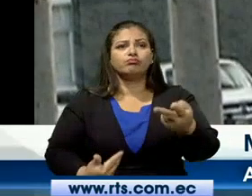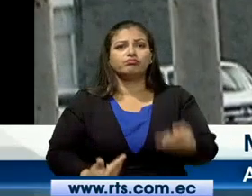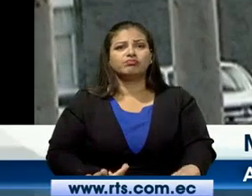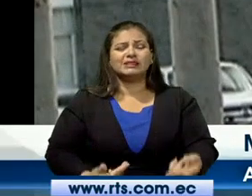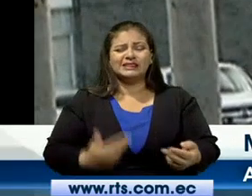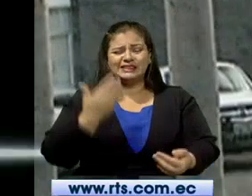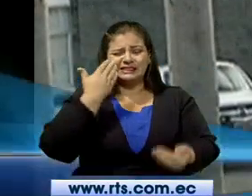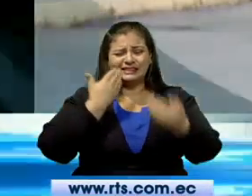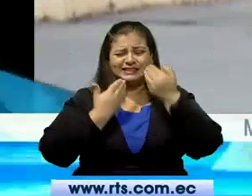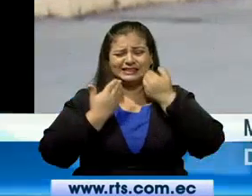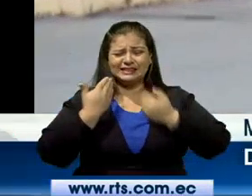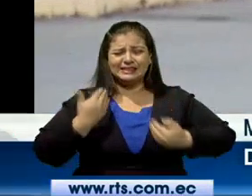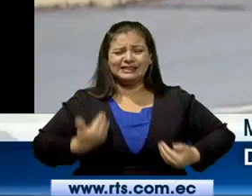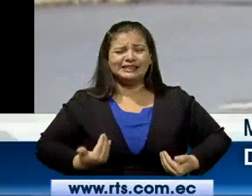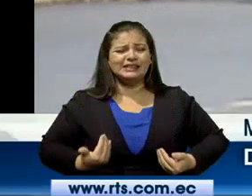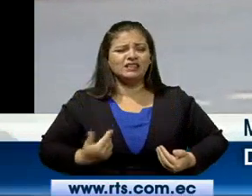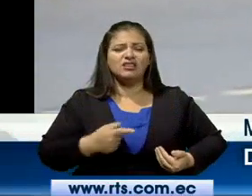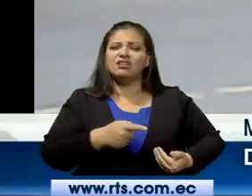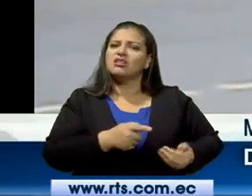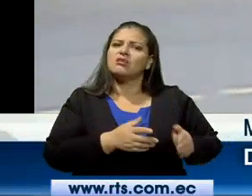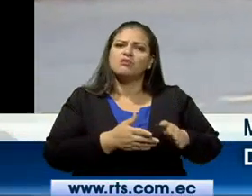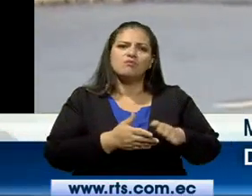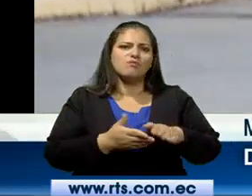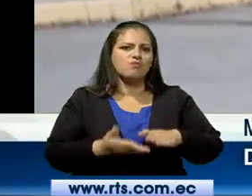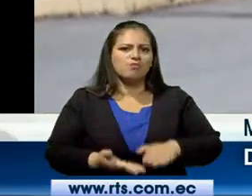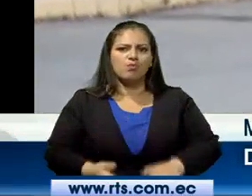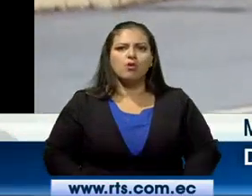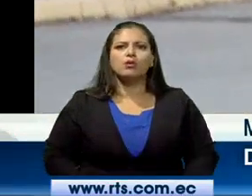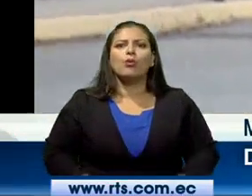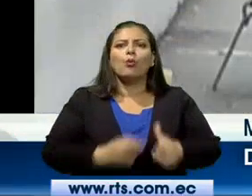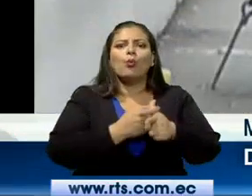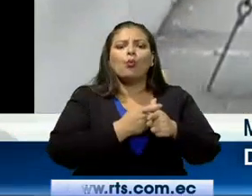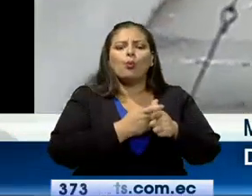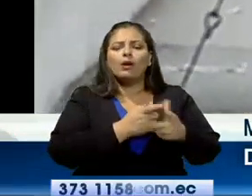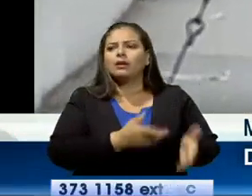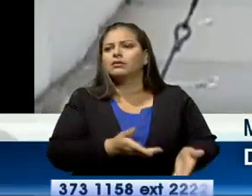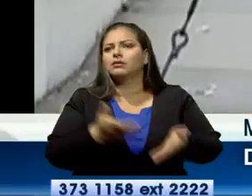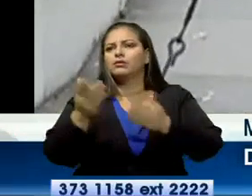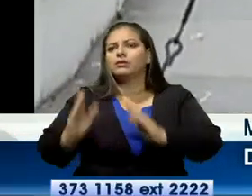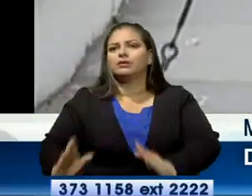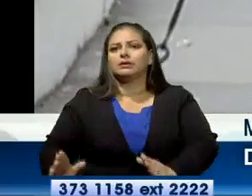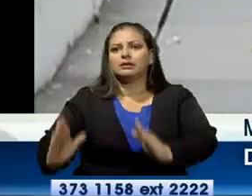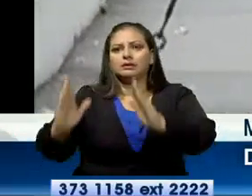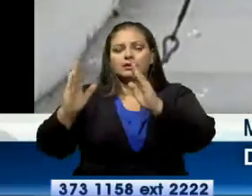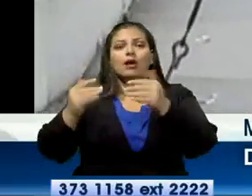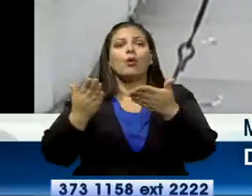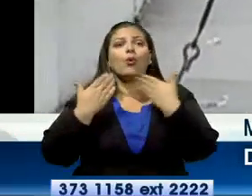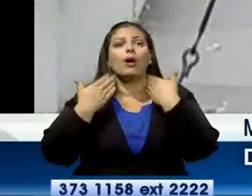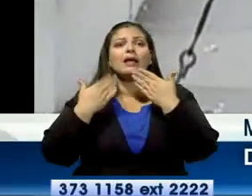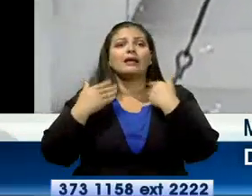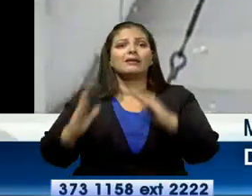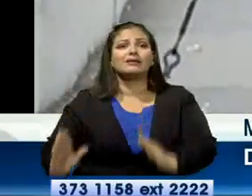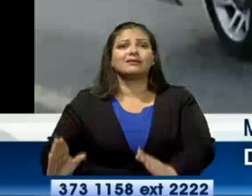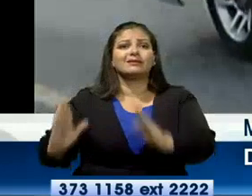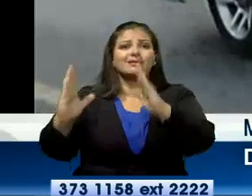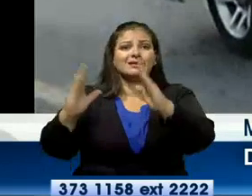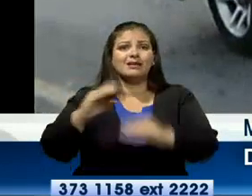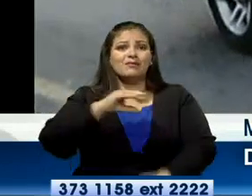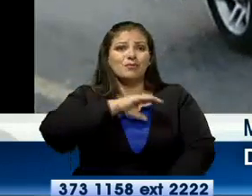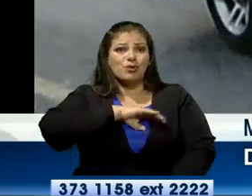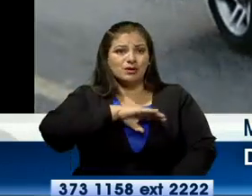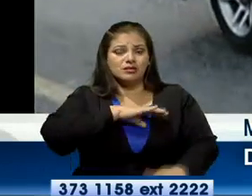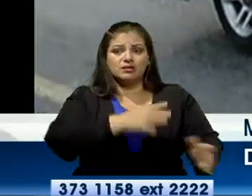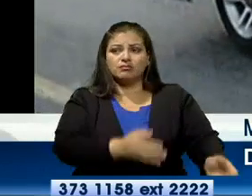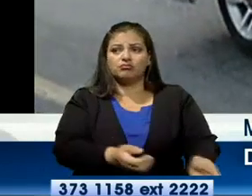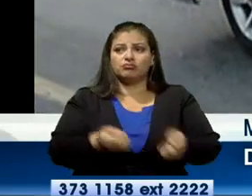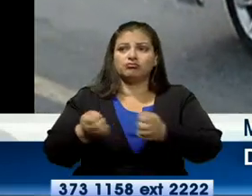Trasladado hasta el edificio de ciencias forenses en Guayaquil. La persona que conducía el automotor implicado fue detenida y